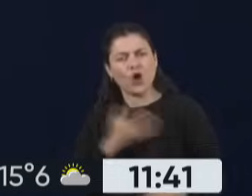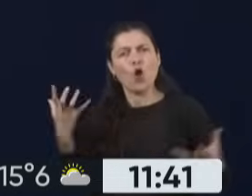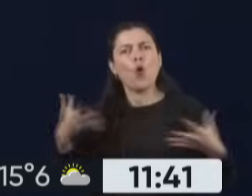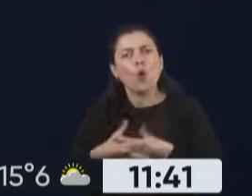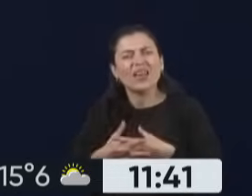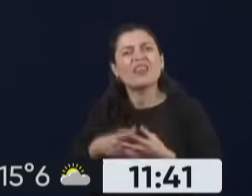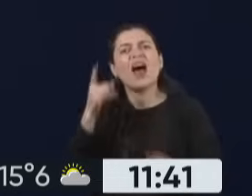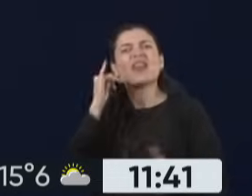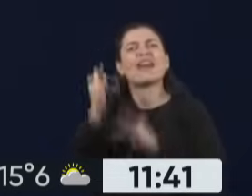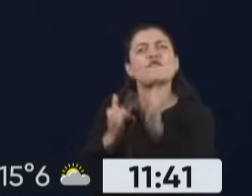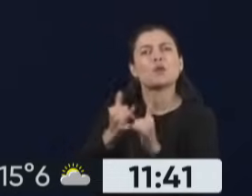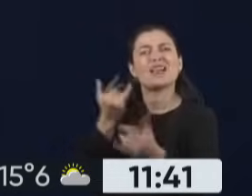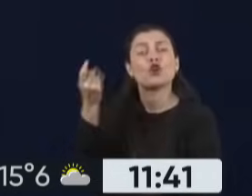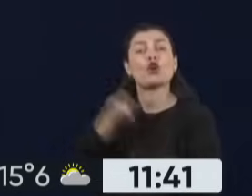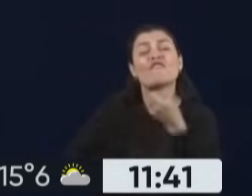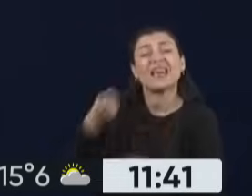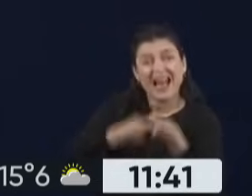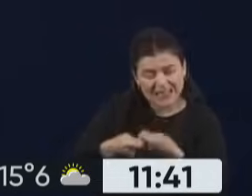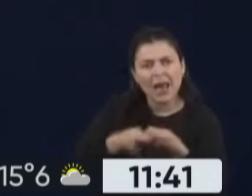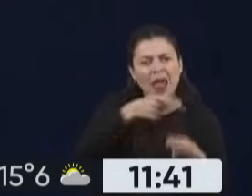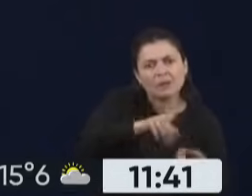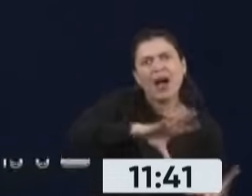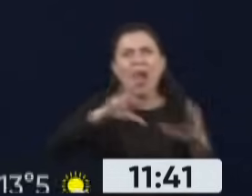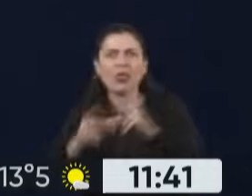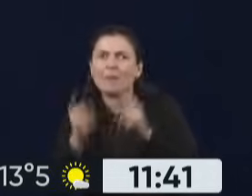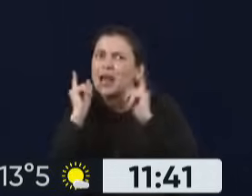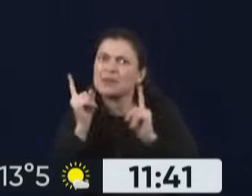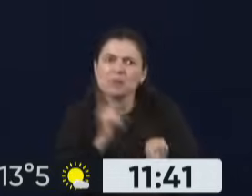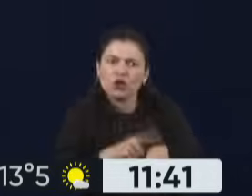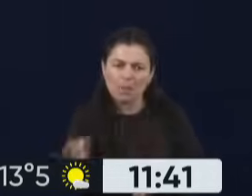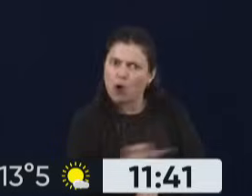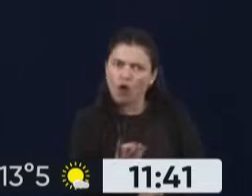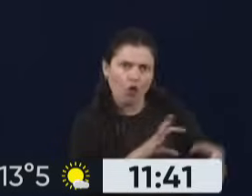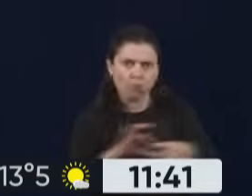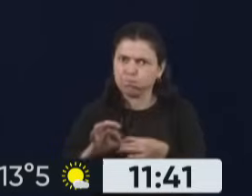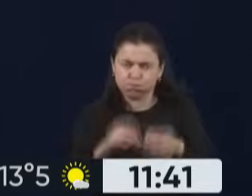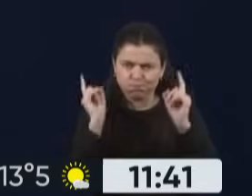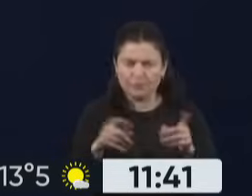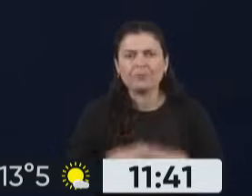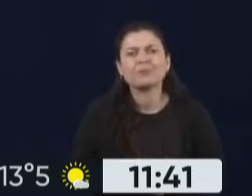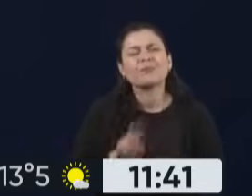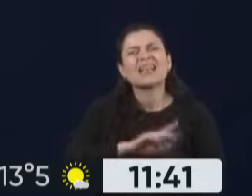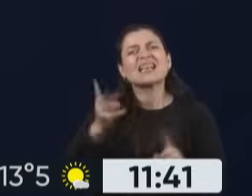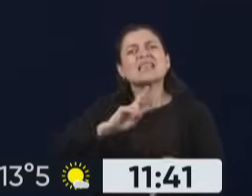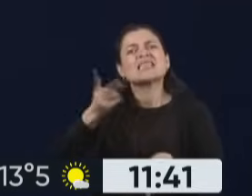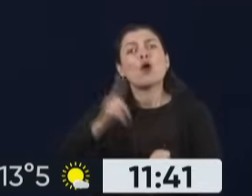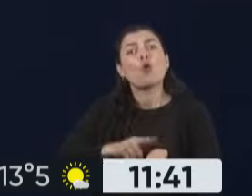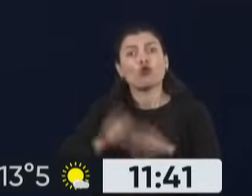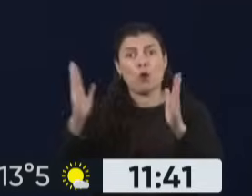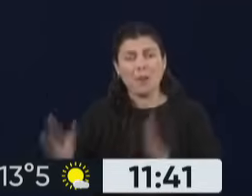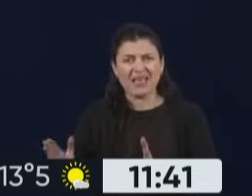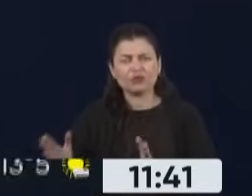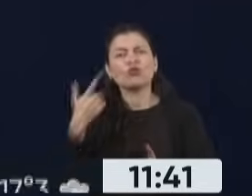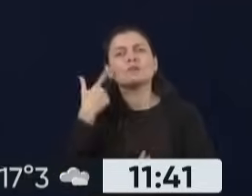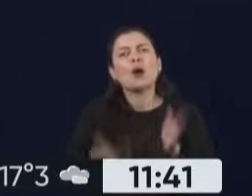adecuará su normativa al nuevo esquema. La segunda etapa consiste en un proyecto de ley para blindar